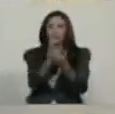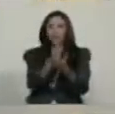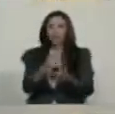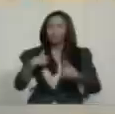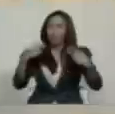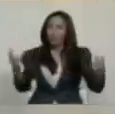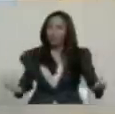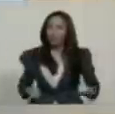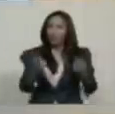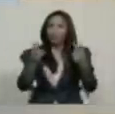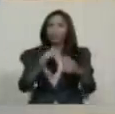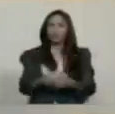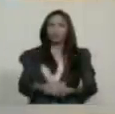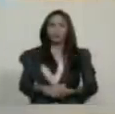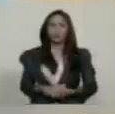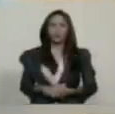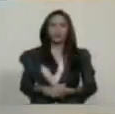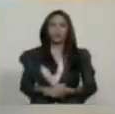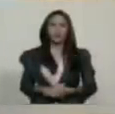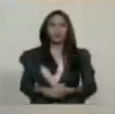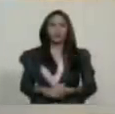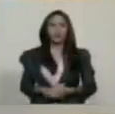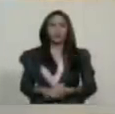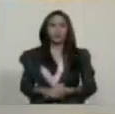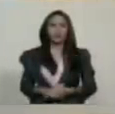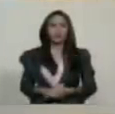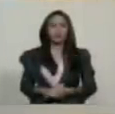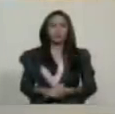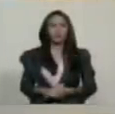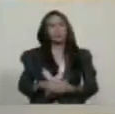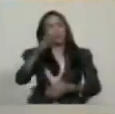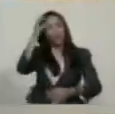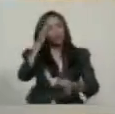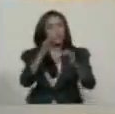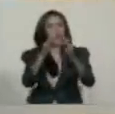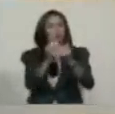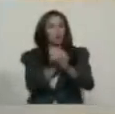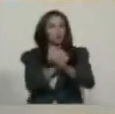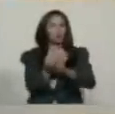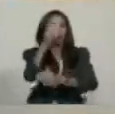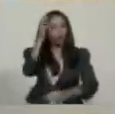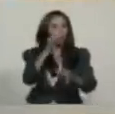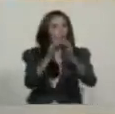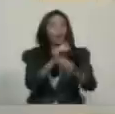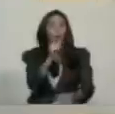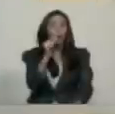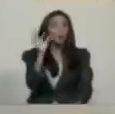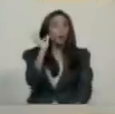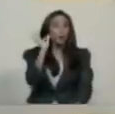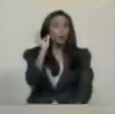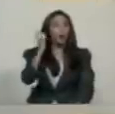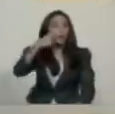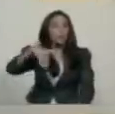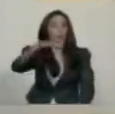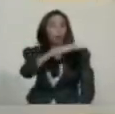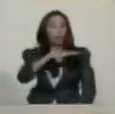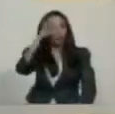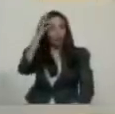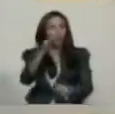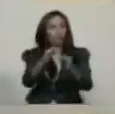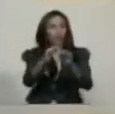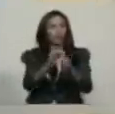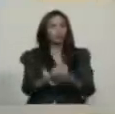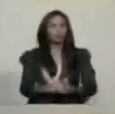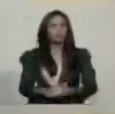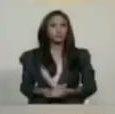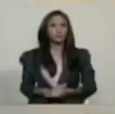valientemente leal somos. Mujeres leales, hombres leales, pueblo leal al ideal